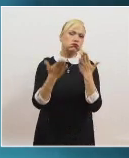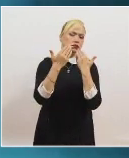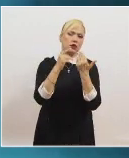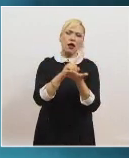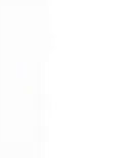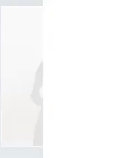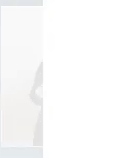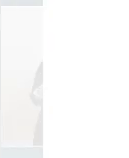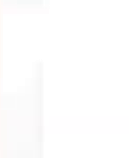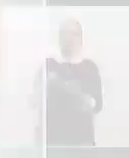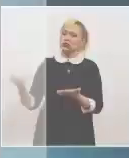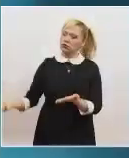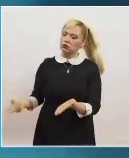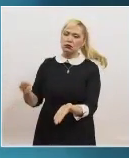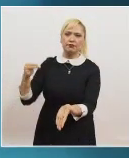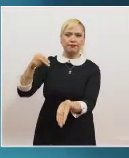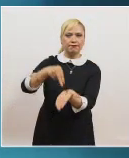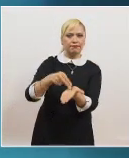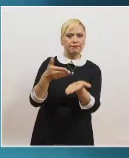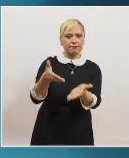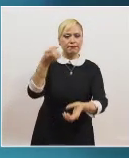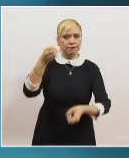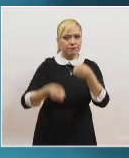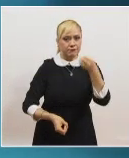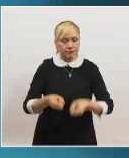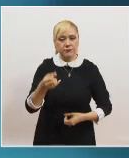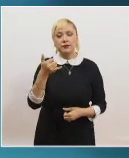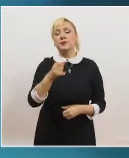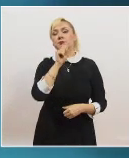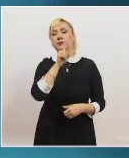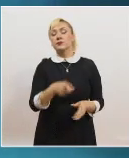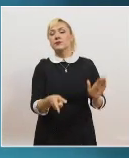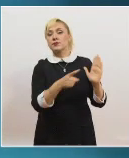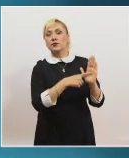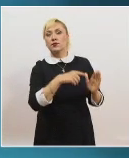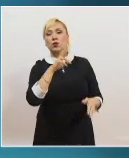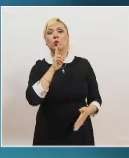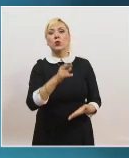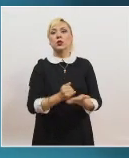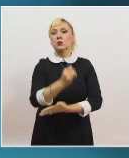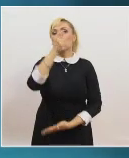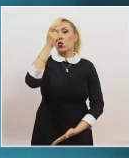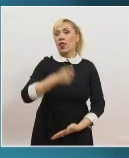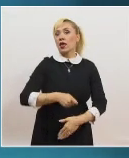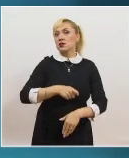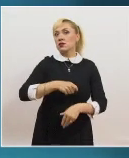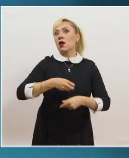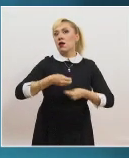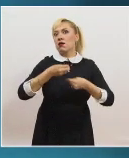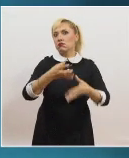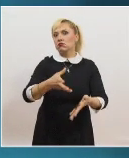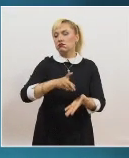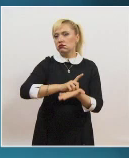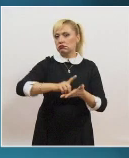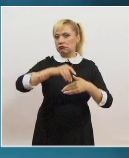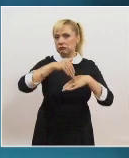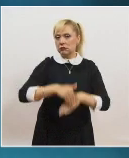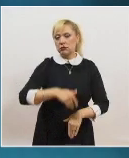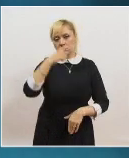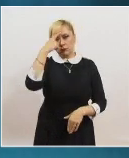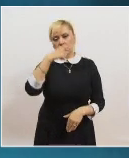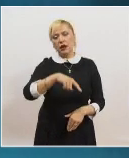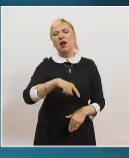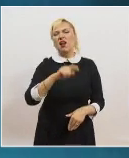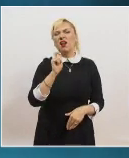derecho de audiencia. También destaca una jurisprudencia del Pleno Regional, esto en materia penal de la región Centro-Norte,